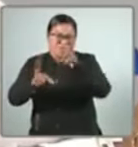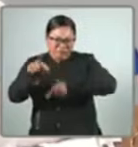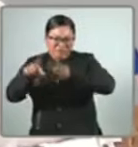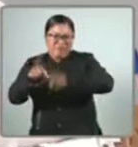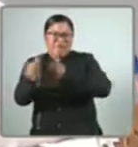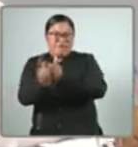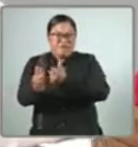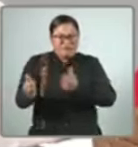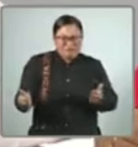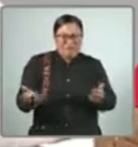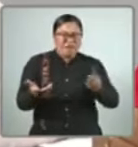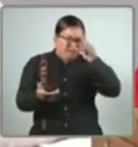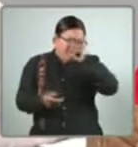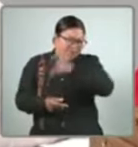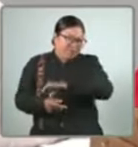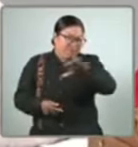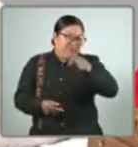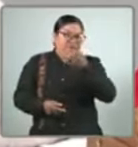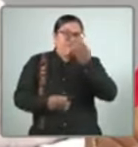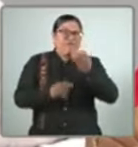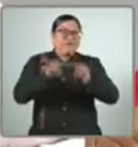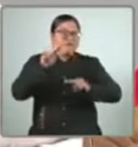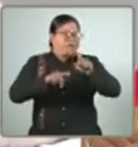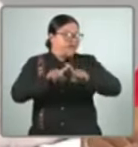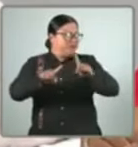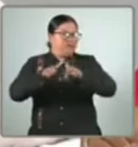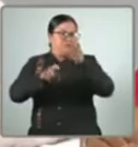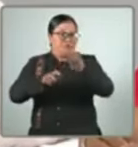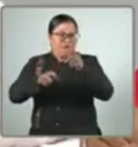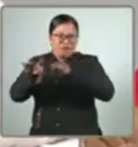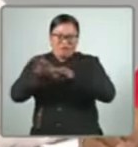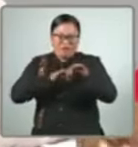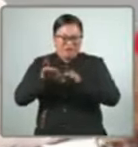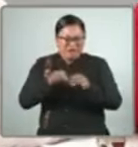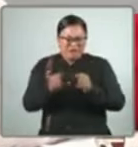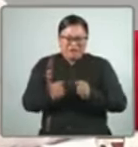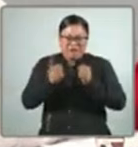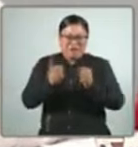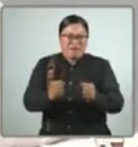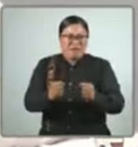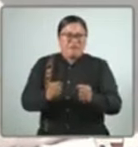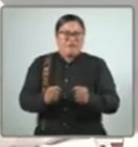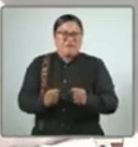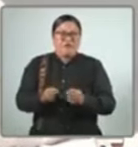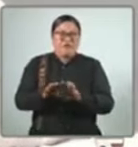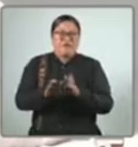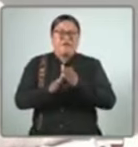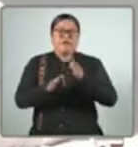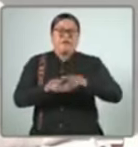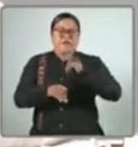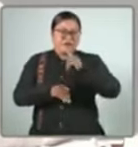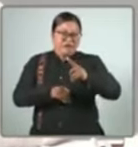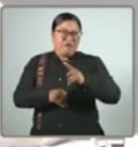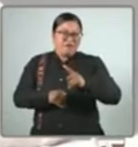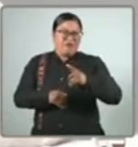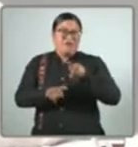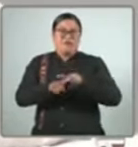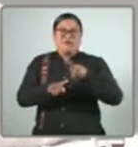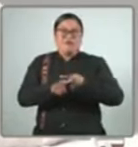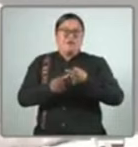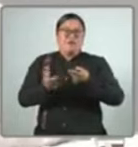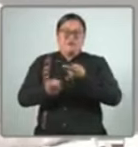se tiene en los diferentes niveles educativos. Y se trabaja, ¿eh?, de manera, como ustedes lo han escuchado de parte de